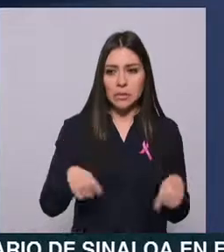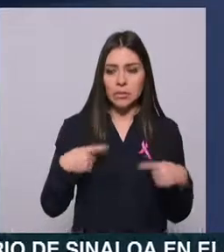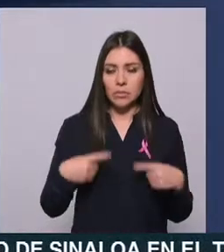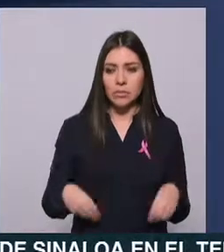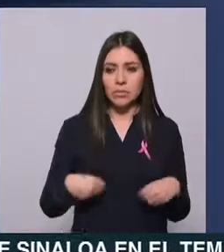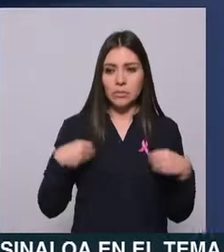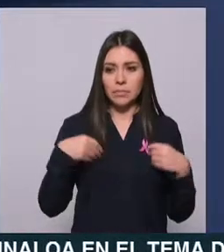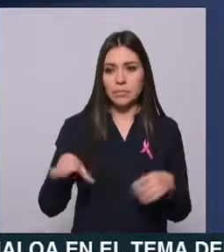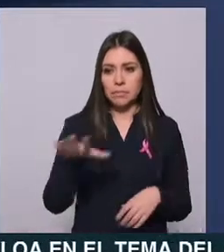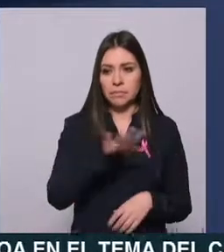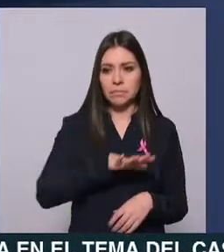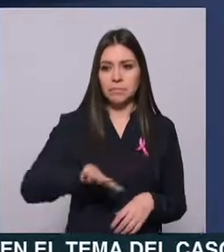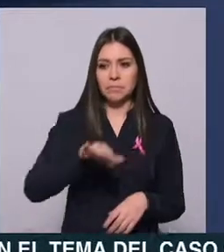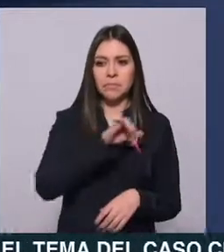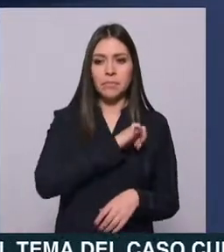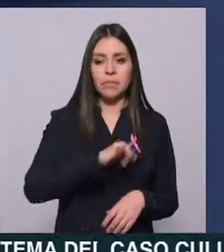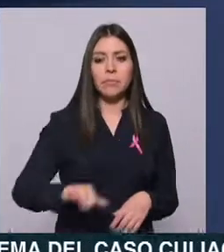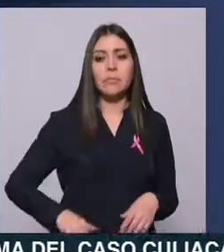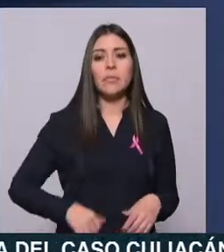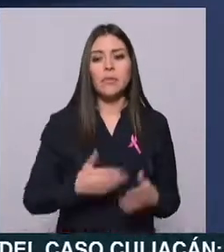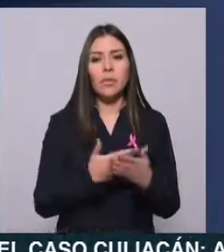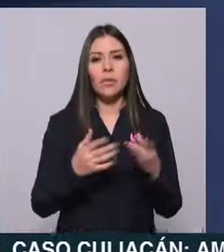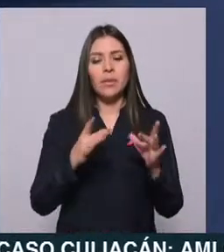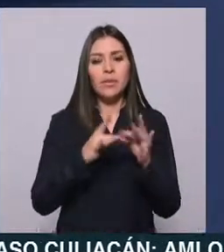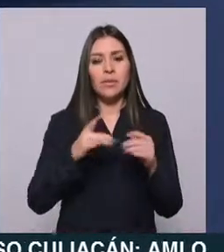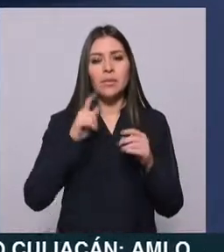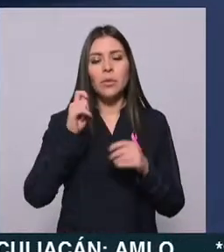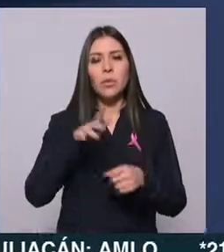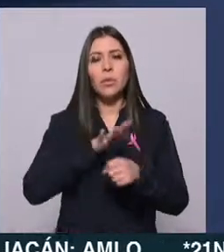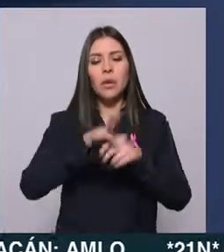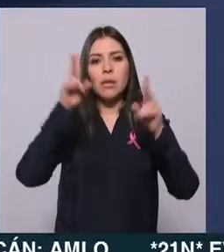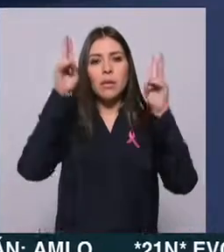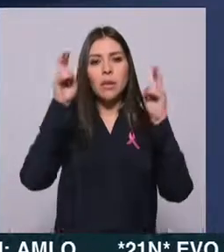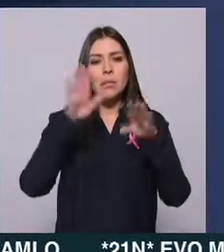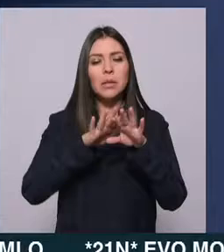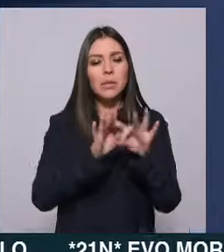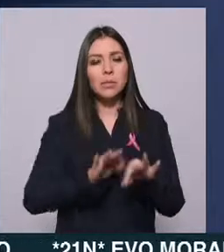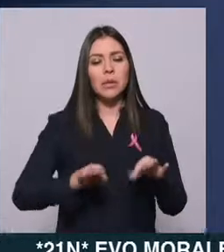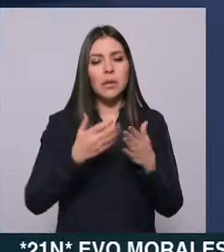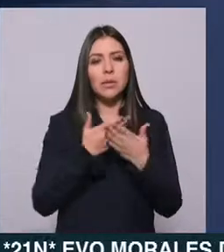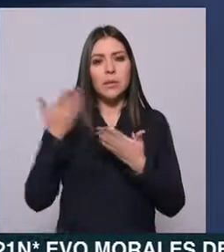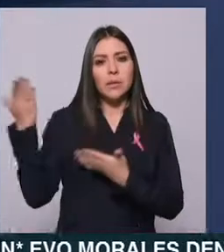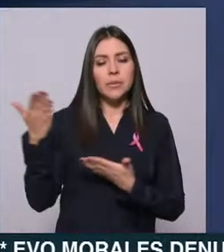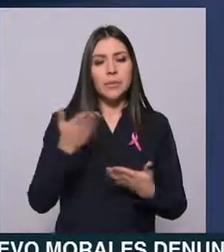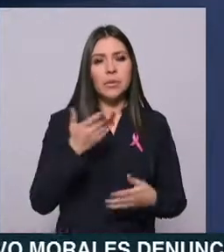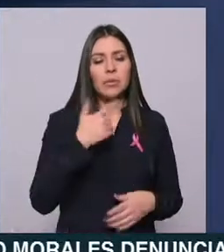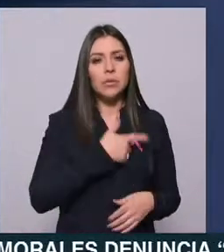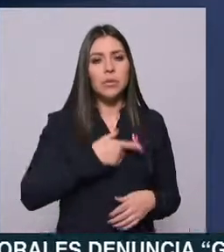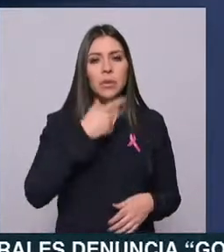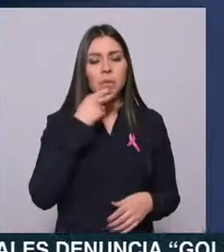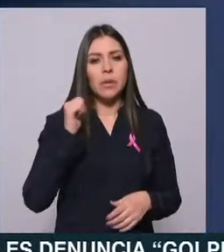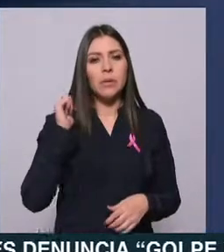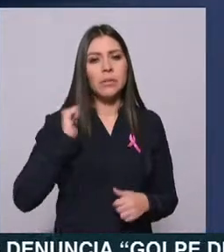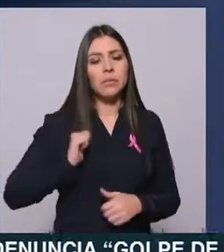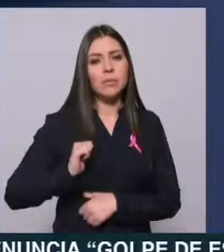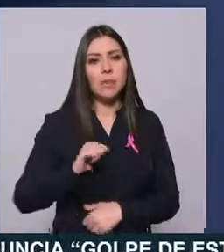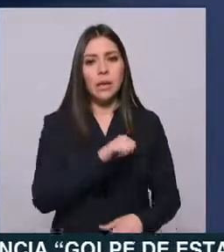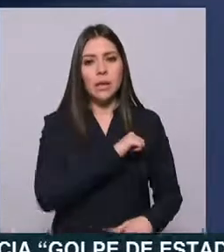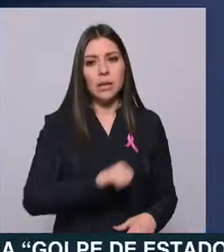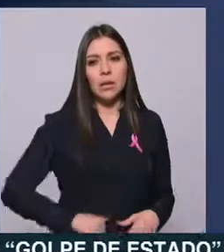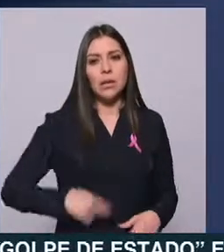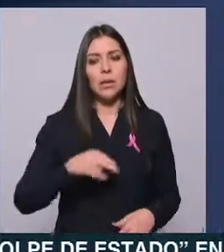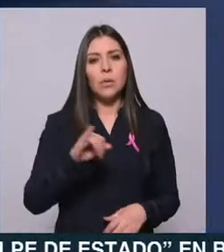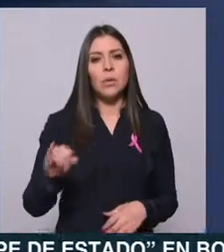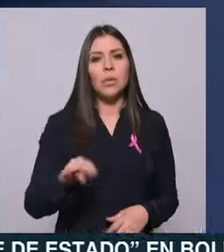Precisamente para conversar sobre la agenda y las prioridades que se tienen en la alcaldía Venustiano Carranza, recibimos con mucho gusto esta noche a su alcalde, a Julio César